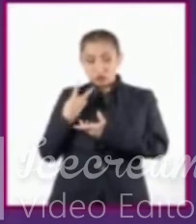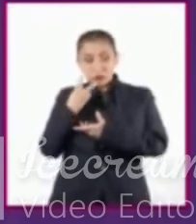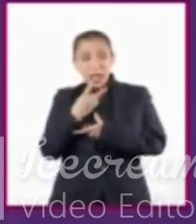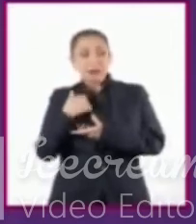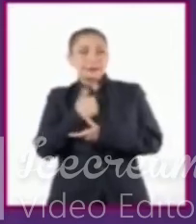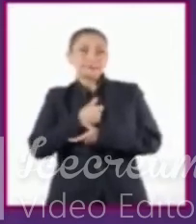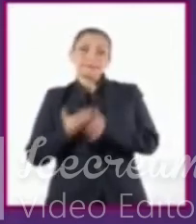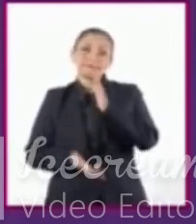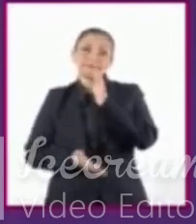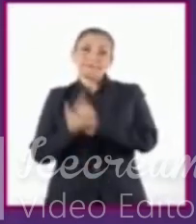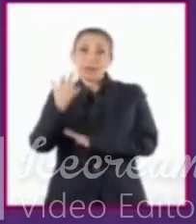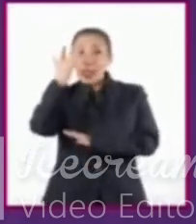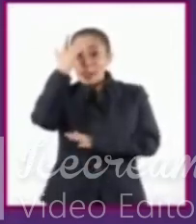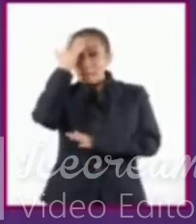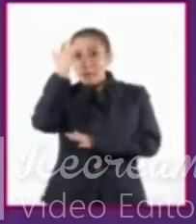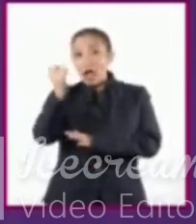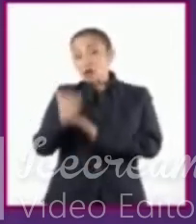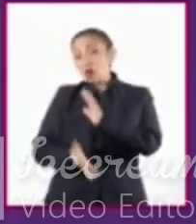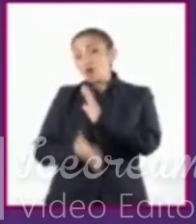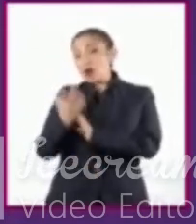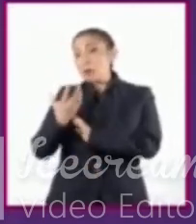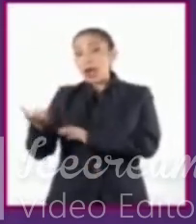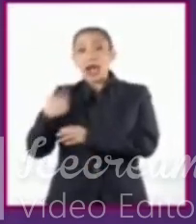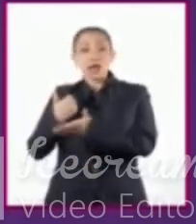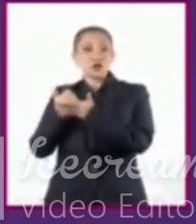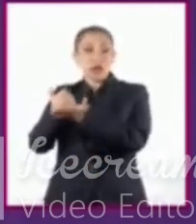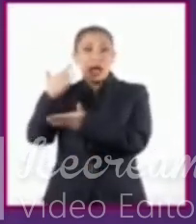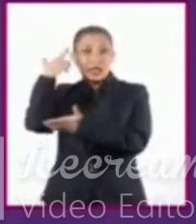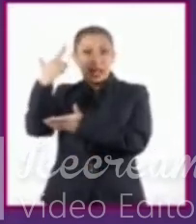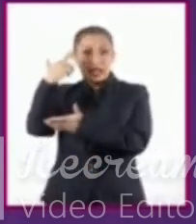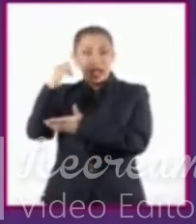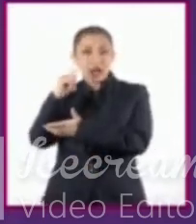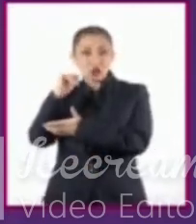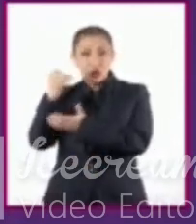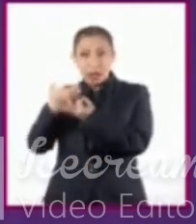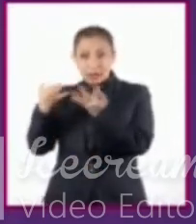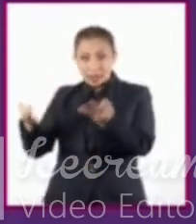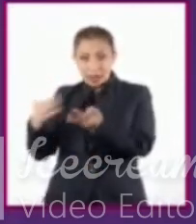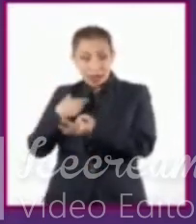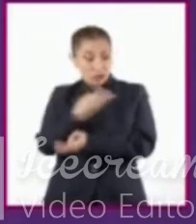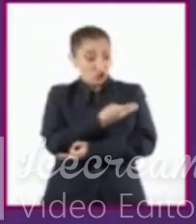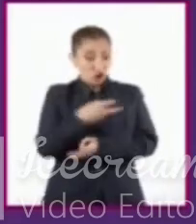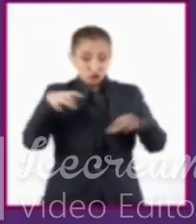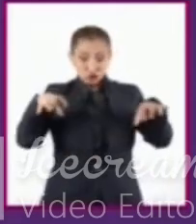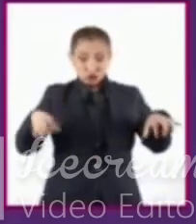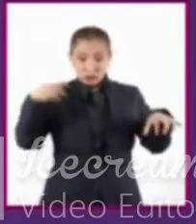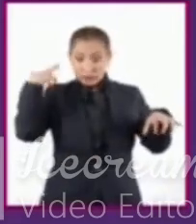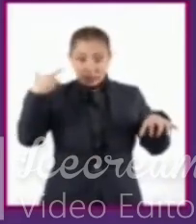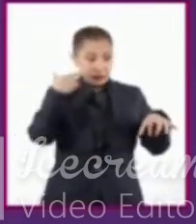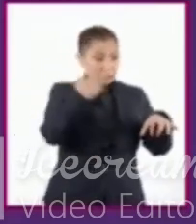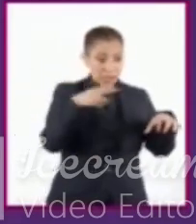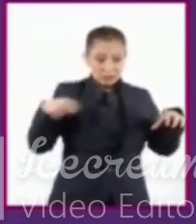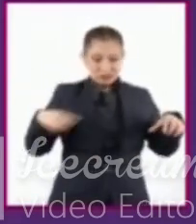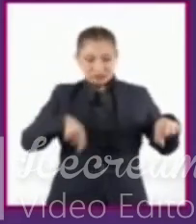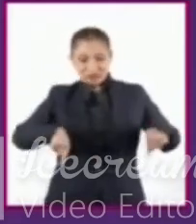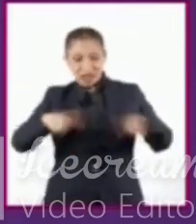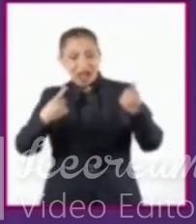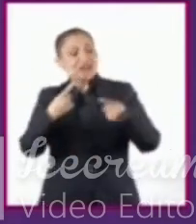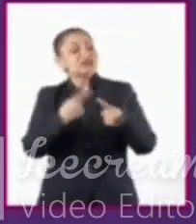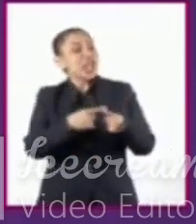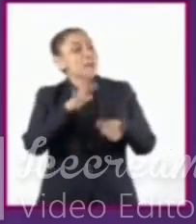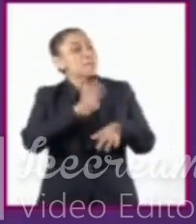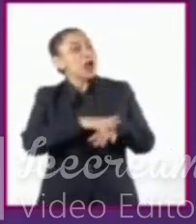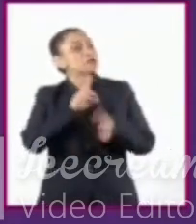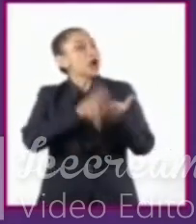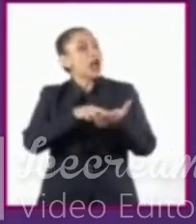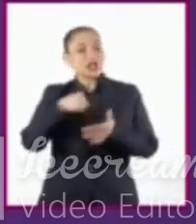que ausentarse para ayudar al rey Arturo en la tierra. Esto generó entre los dos reinos un desacuerdo sobre quién tenía más